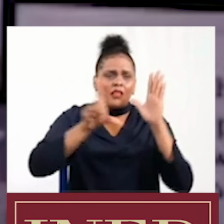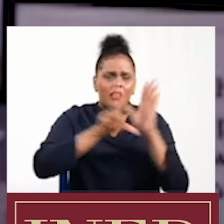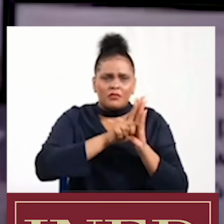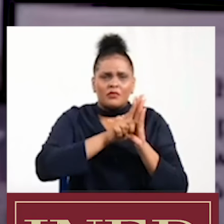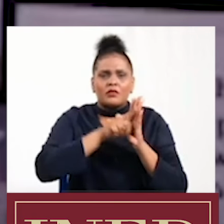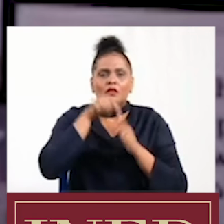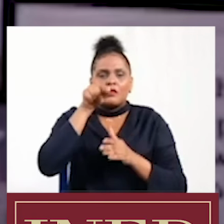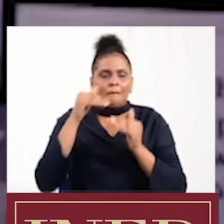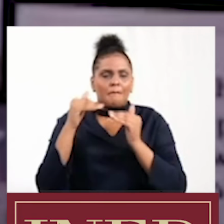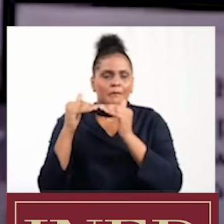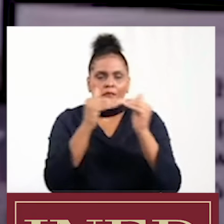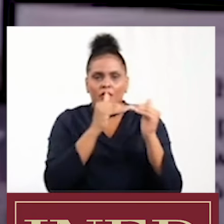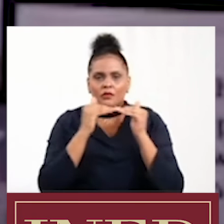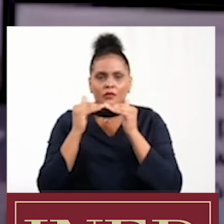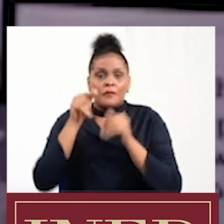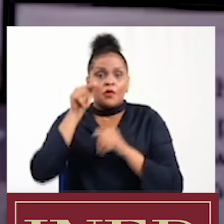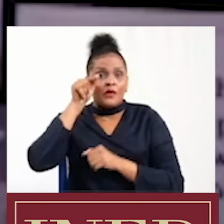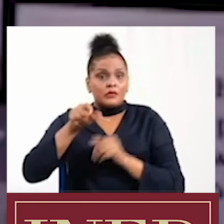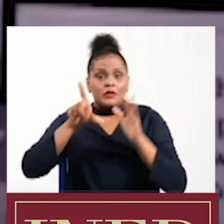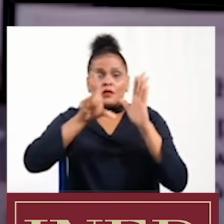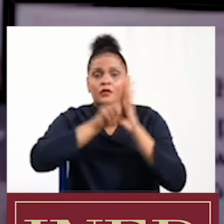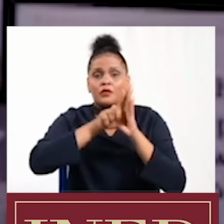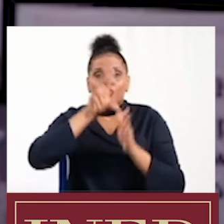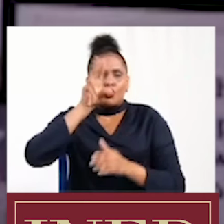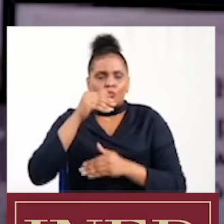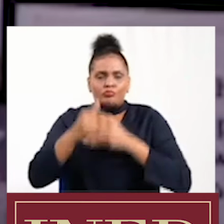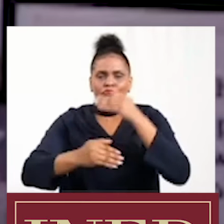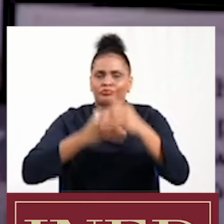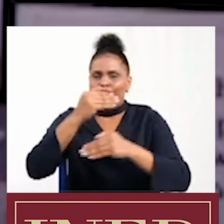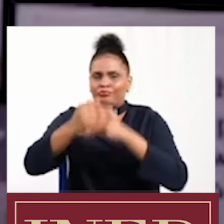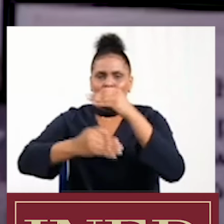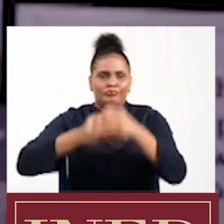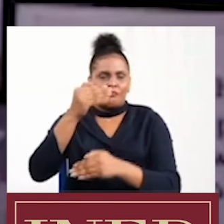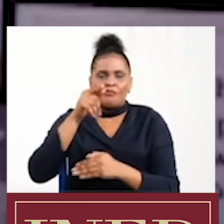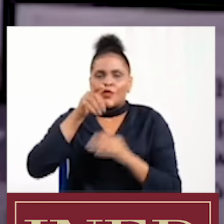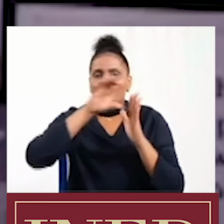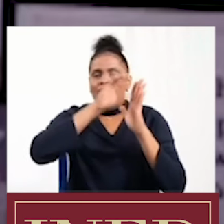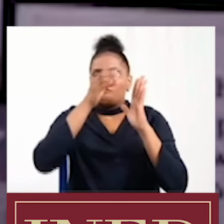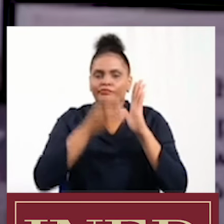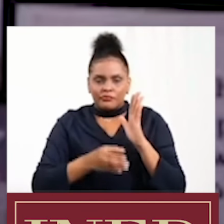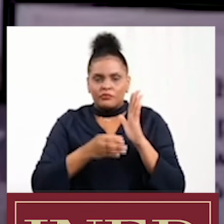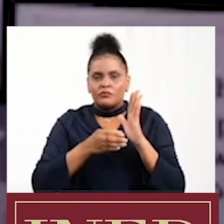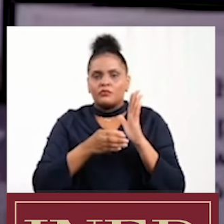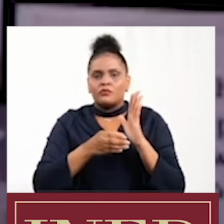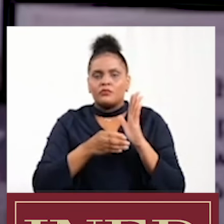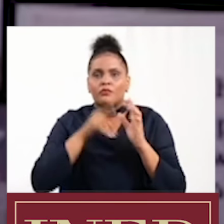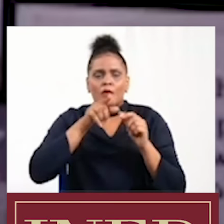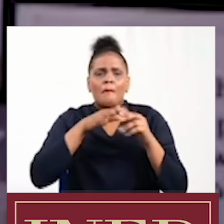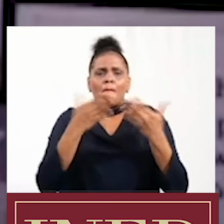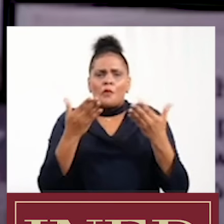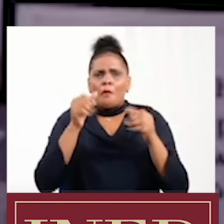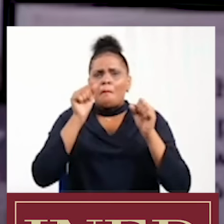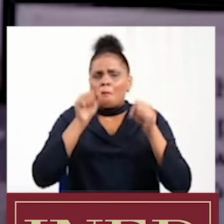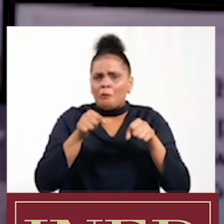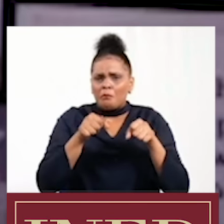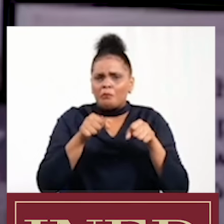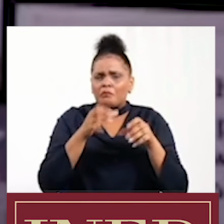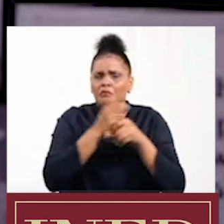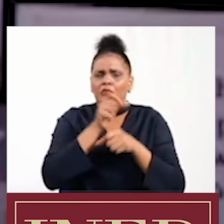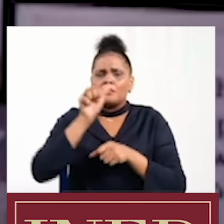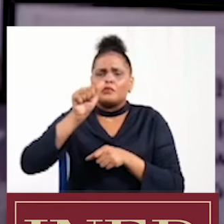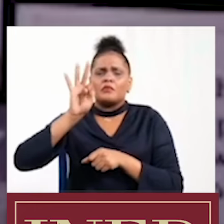de paridad y bueno esa ley no avanzó pero la ley fue construida gracias al esfuerzo del proyecto